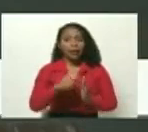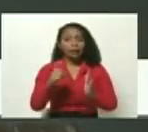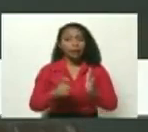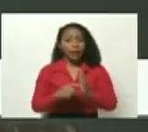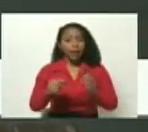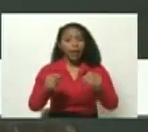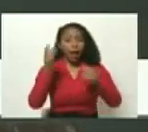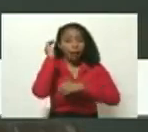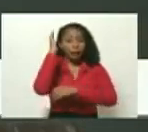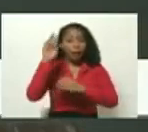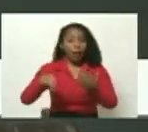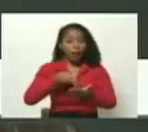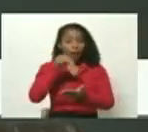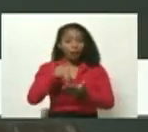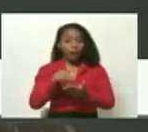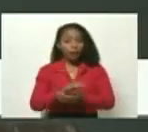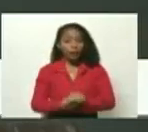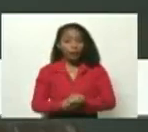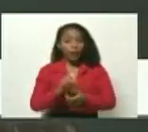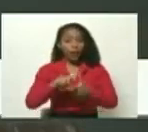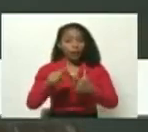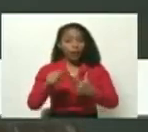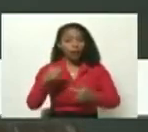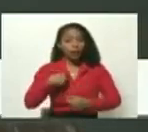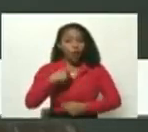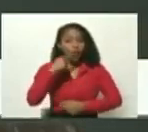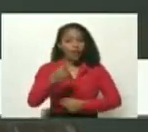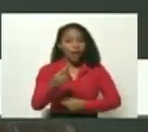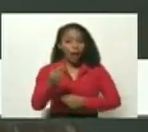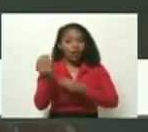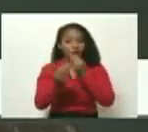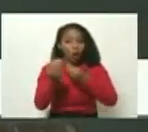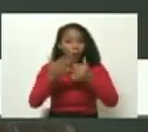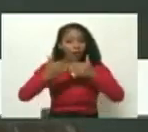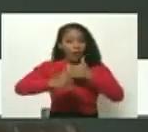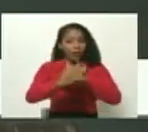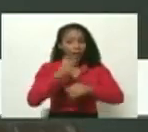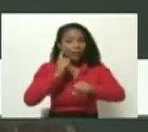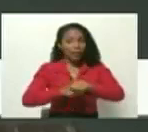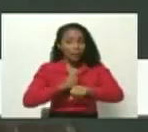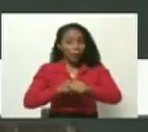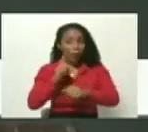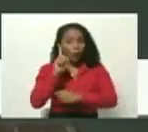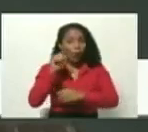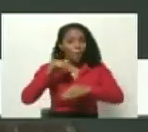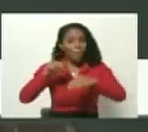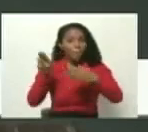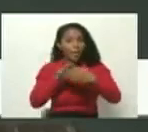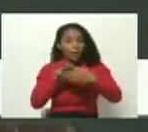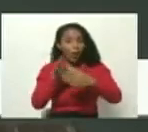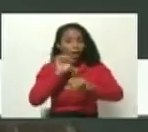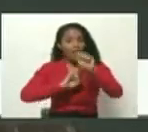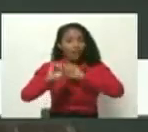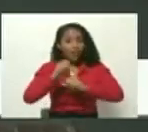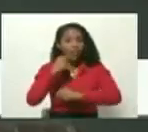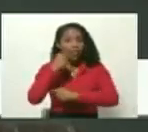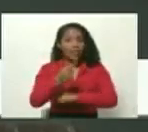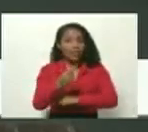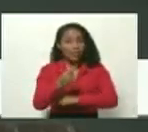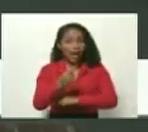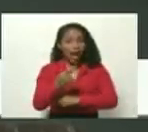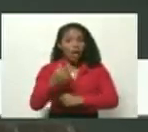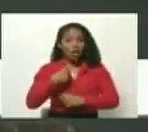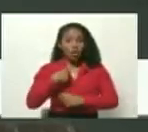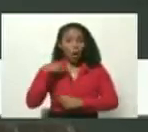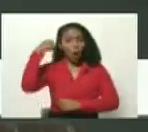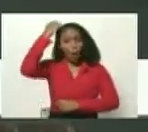Nacional. Y entonces yo dije, mira, pero ¿cómo ha avanzado eso? En mi época un ministro de la Defensa decía, tal cosa, yo opino